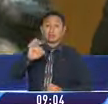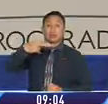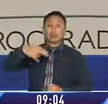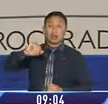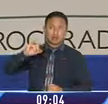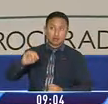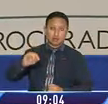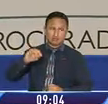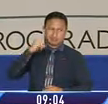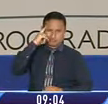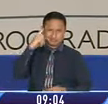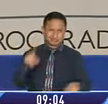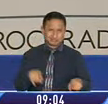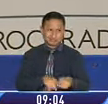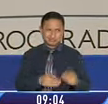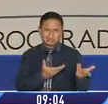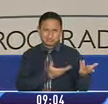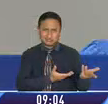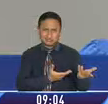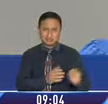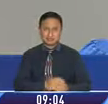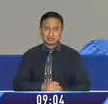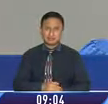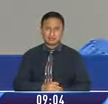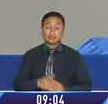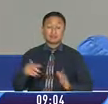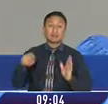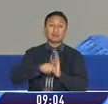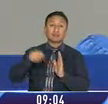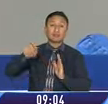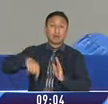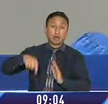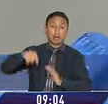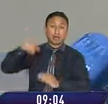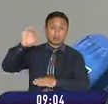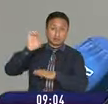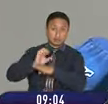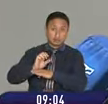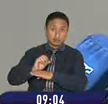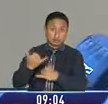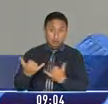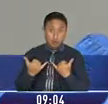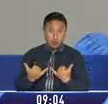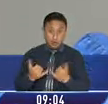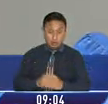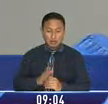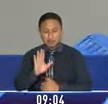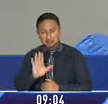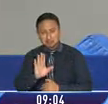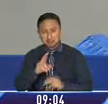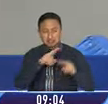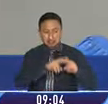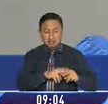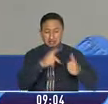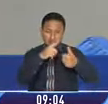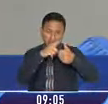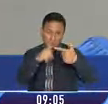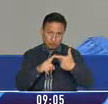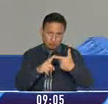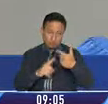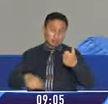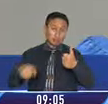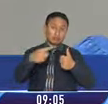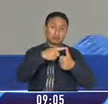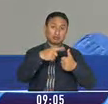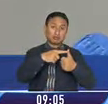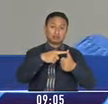Salvador, Procurador General del Estado. La Procuraduría General del Estado se encuentra en este momento verificando 2 cosas. Primero, que